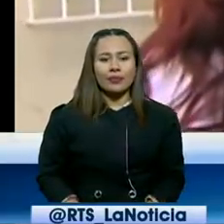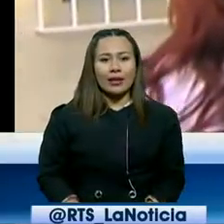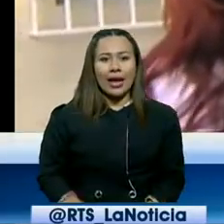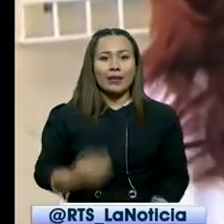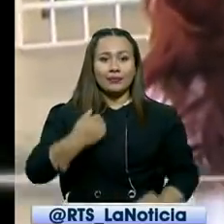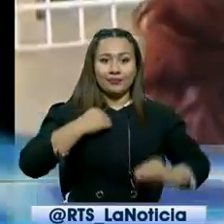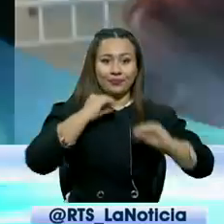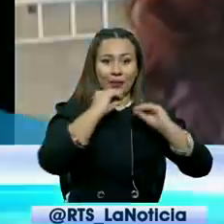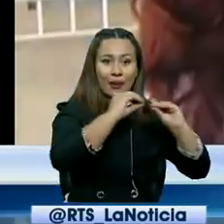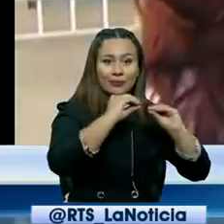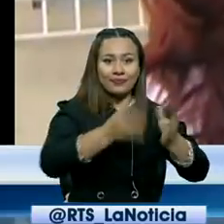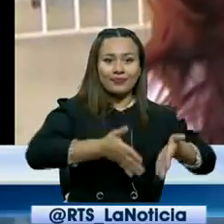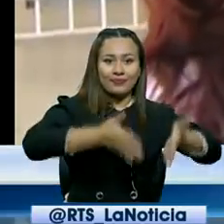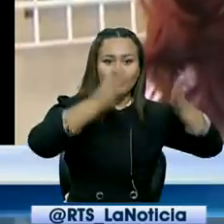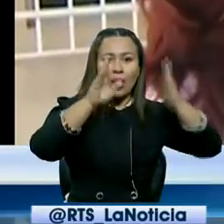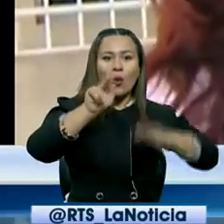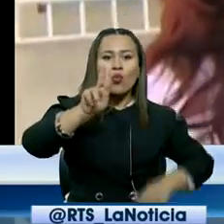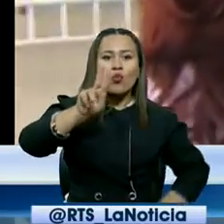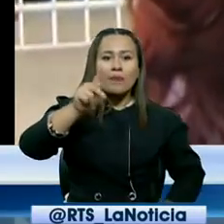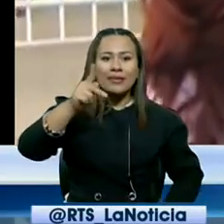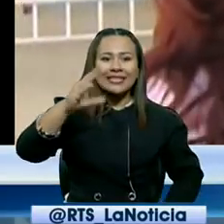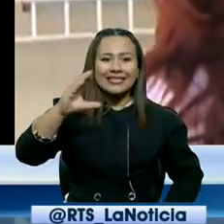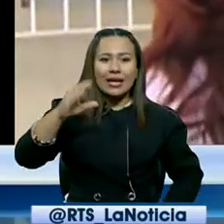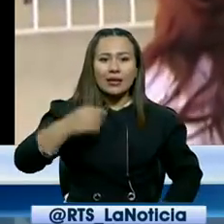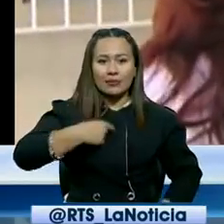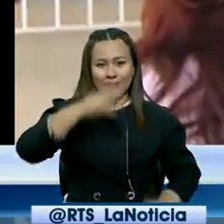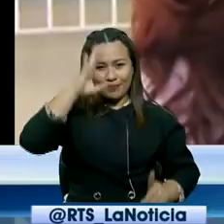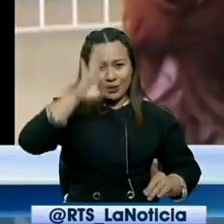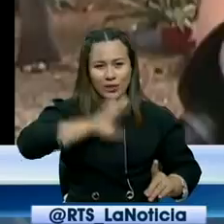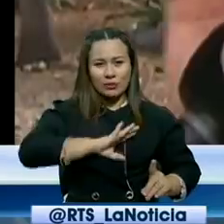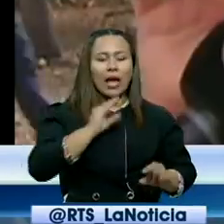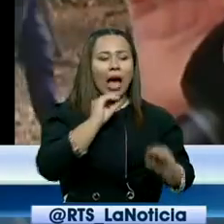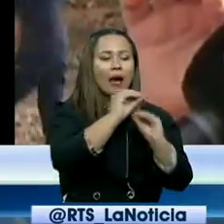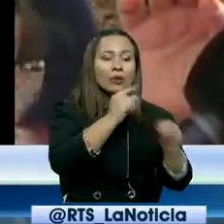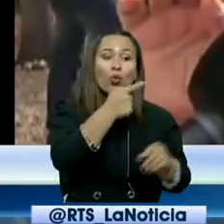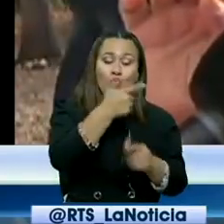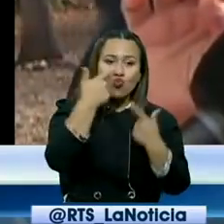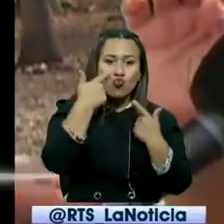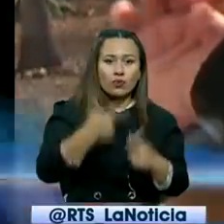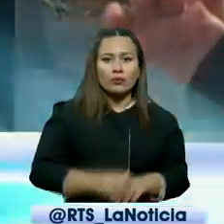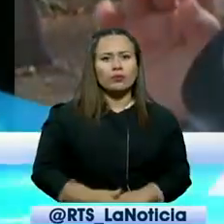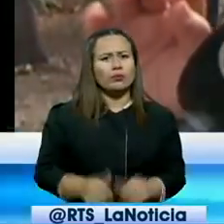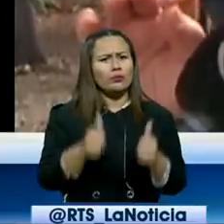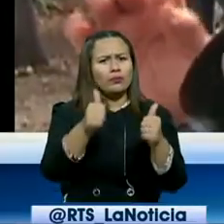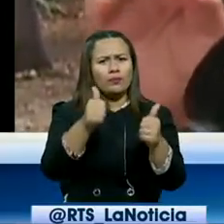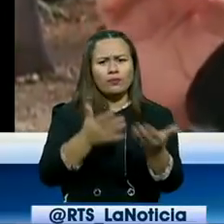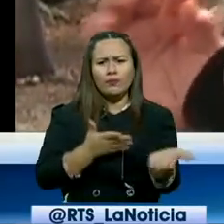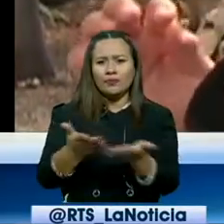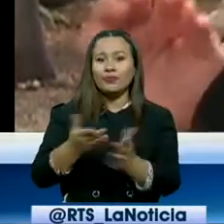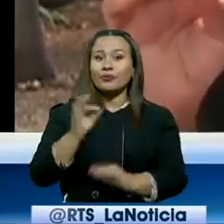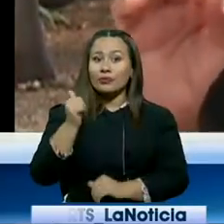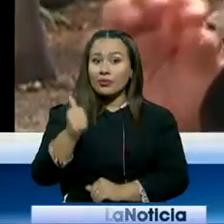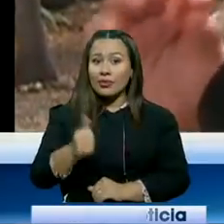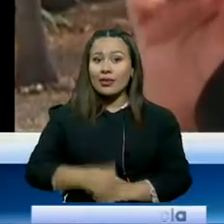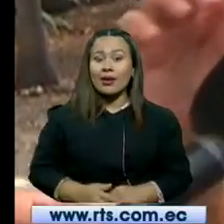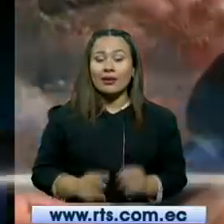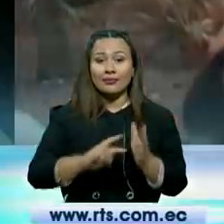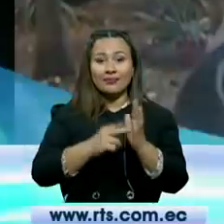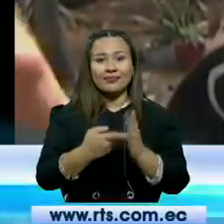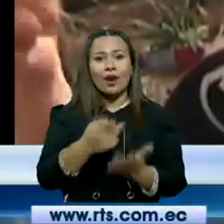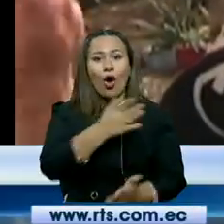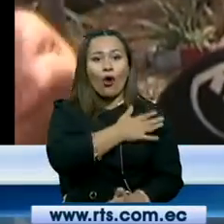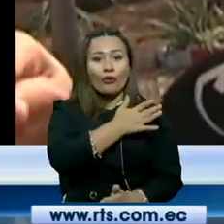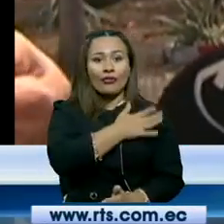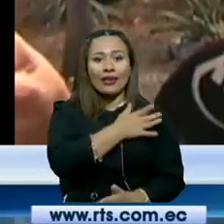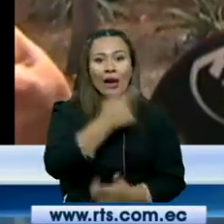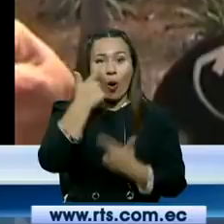que vamos a salir para que ellos den más seguridad a nuestro sector. Pero ese servicio me parece muy bueno, porque entonces así confían ellos que